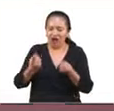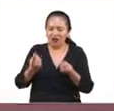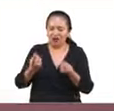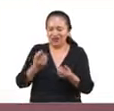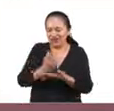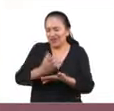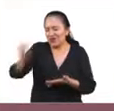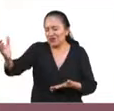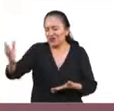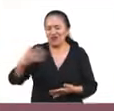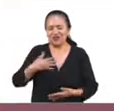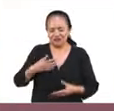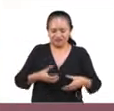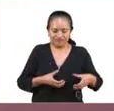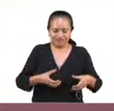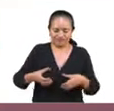caminos